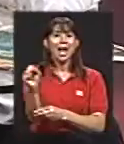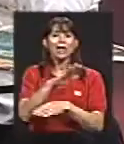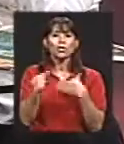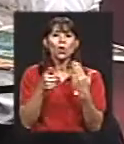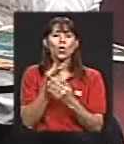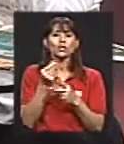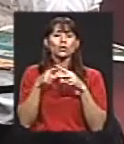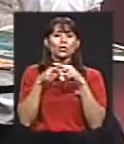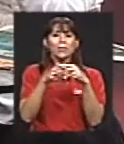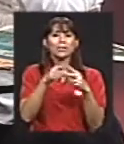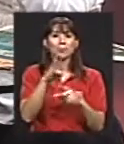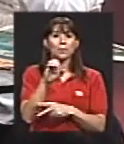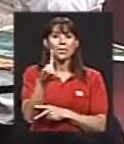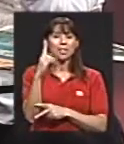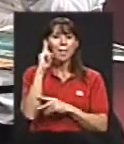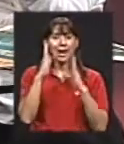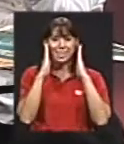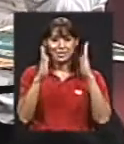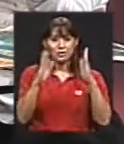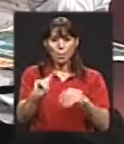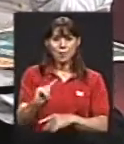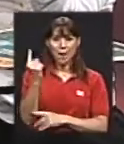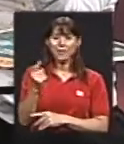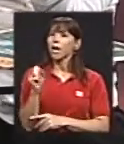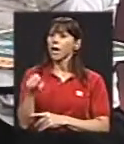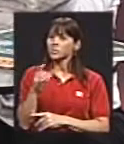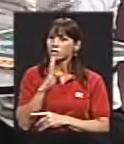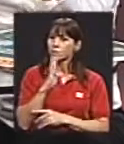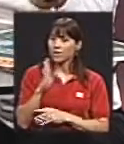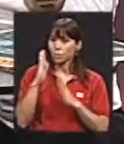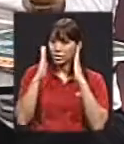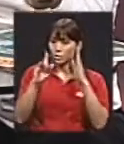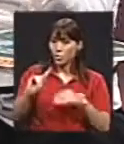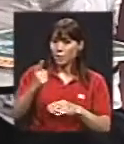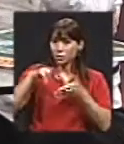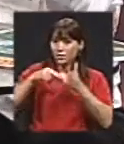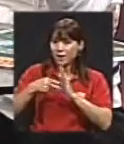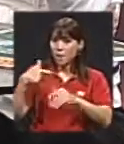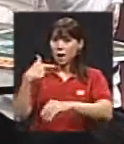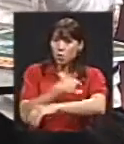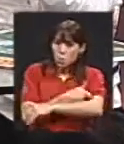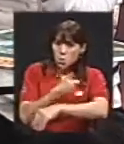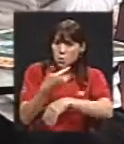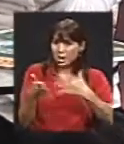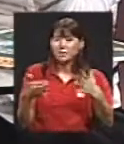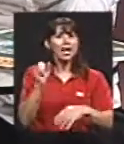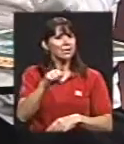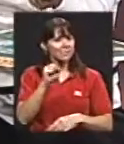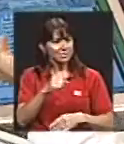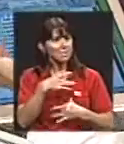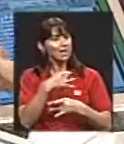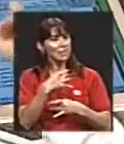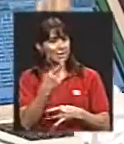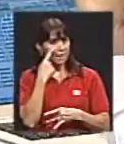primaria esos estamos en la atención primaria es todo lo que tienen que ver con vacuna idea que interesante claro prevención